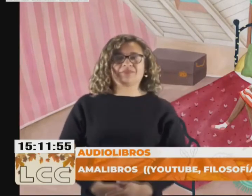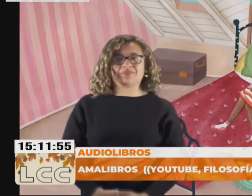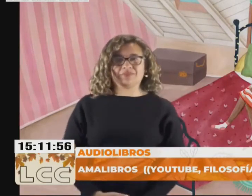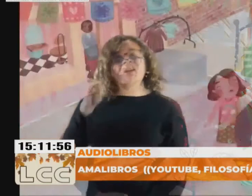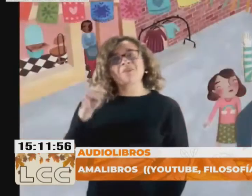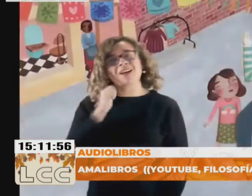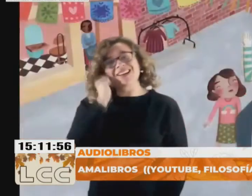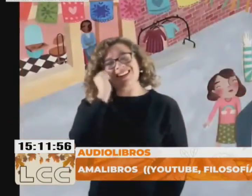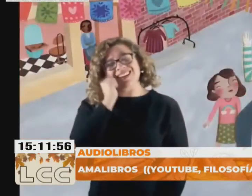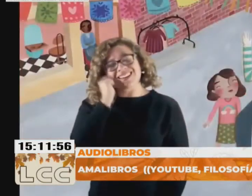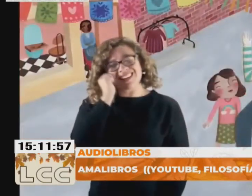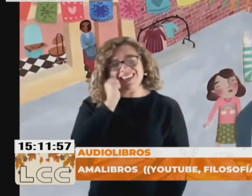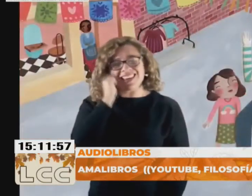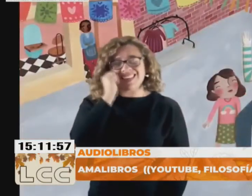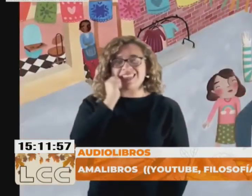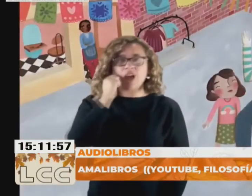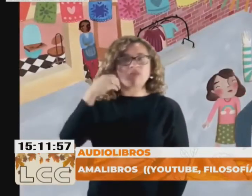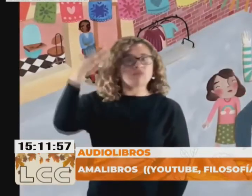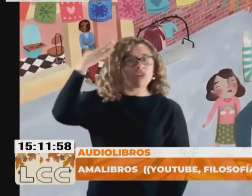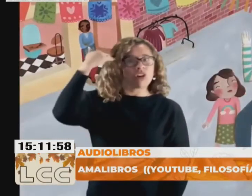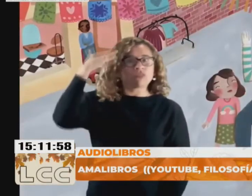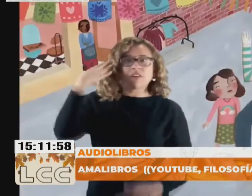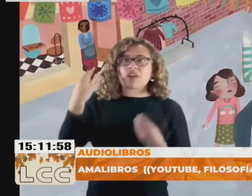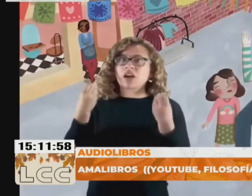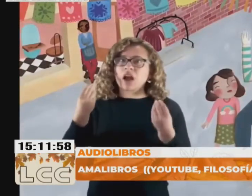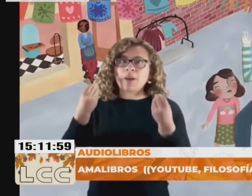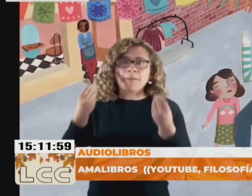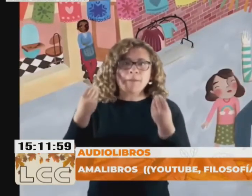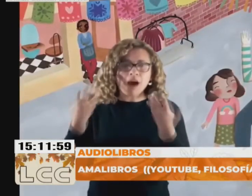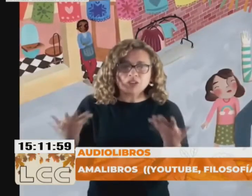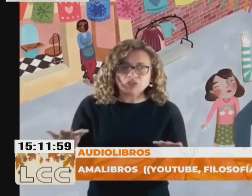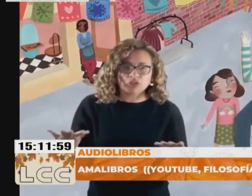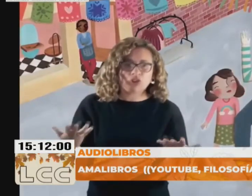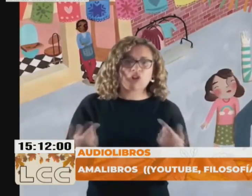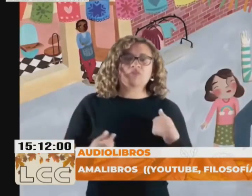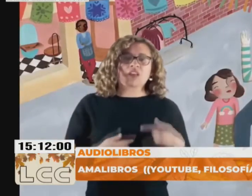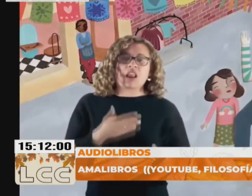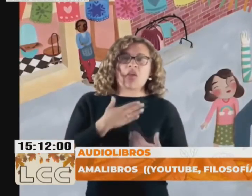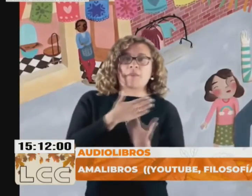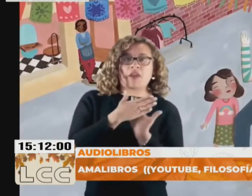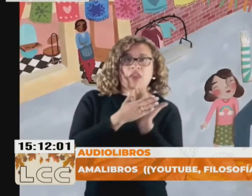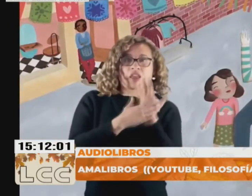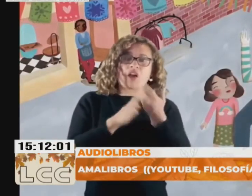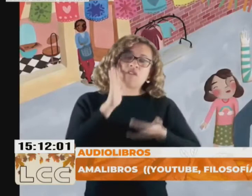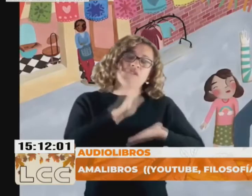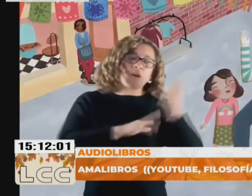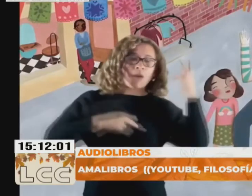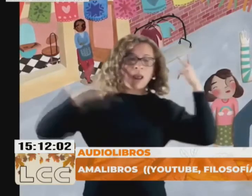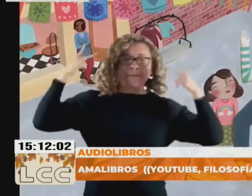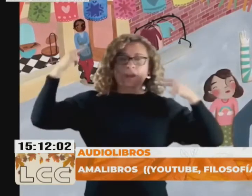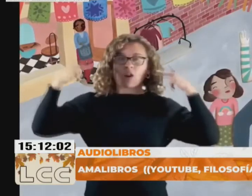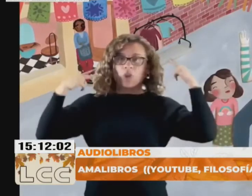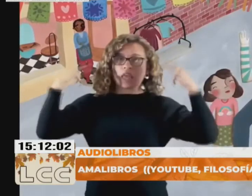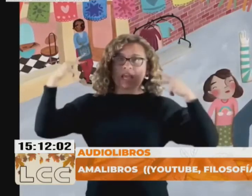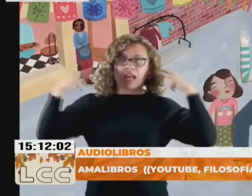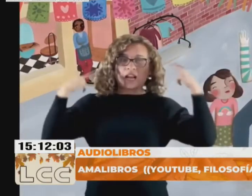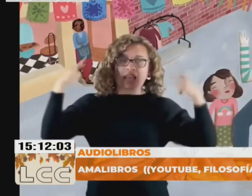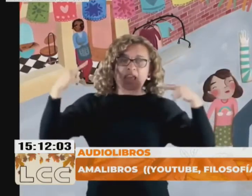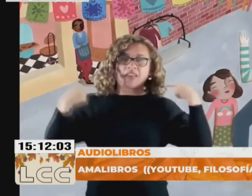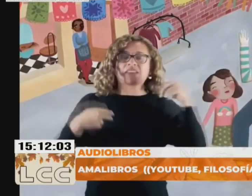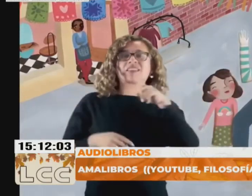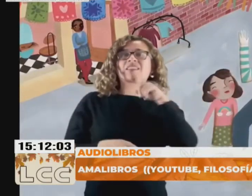Platón, está también ahí, tienen algunos aspectos como de filosofía, como del autoconocimiento,